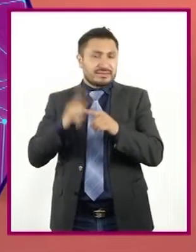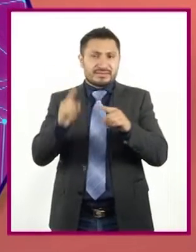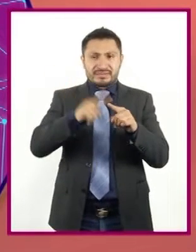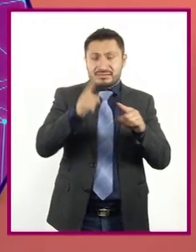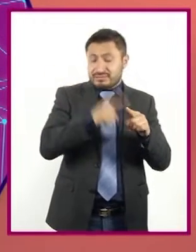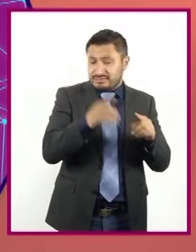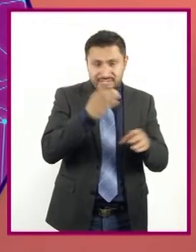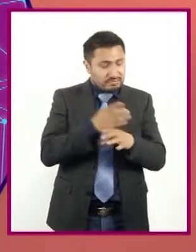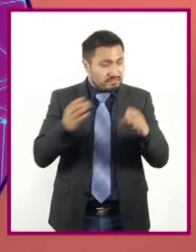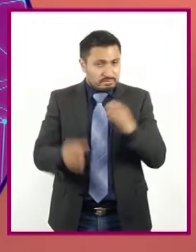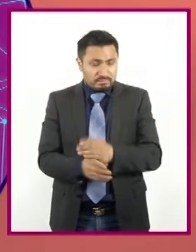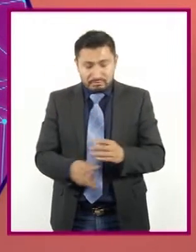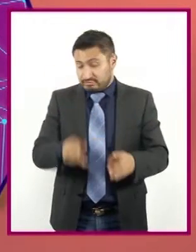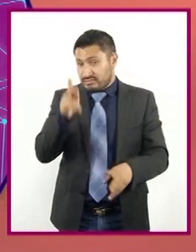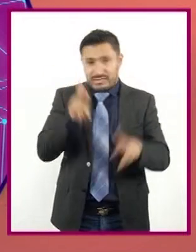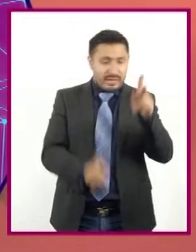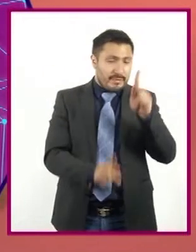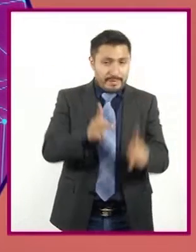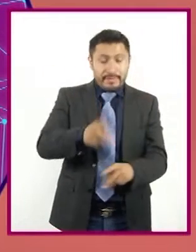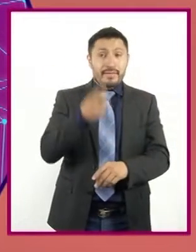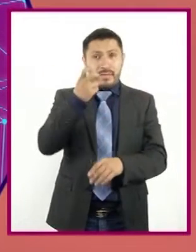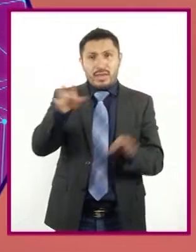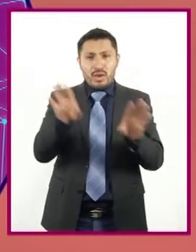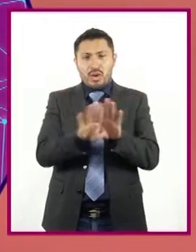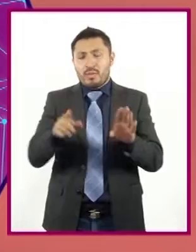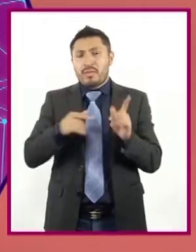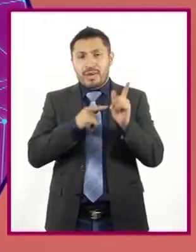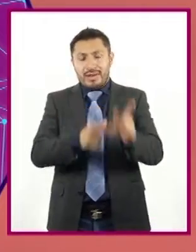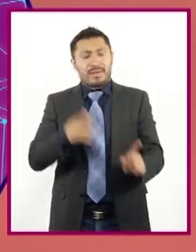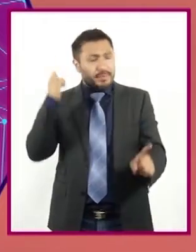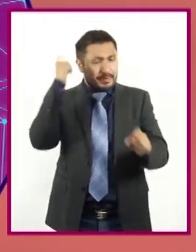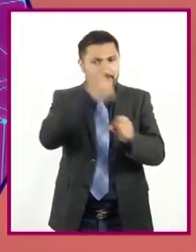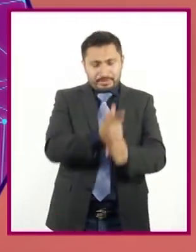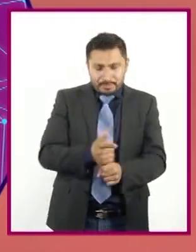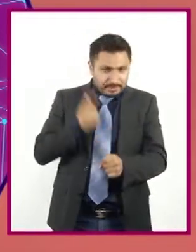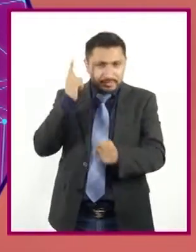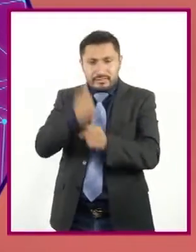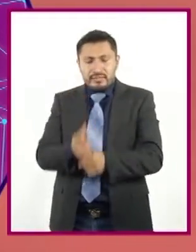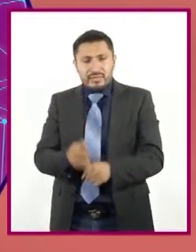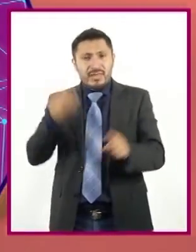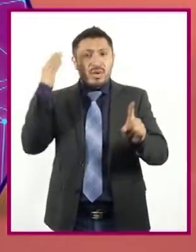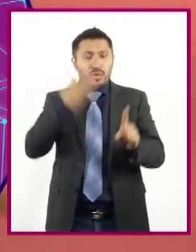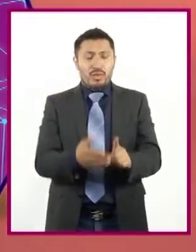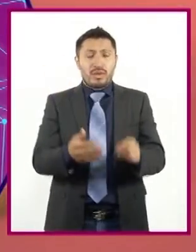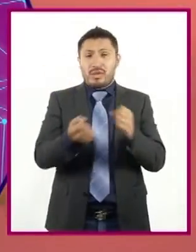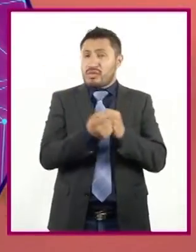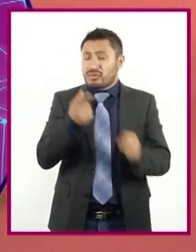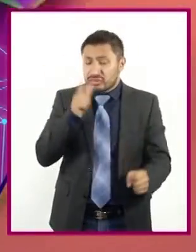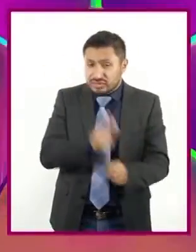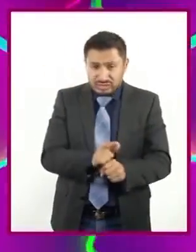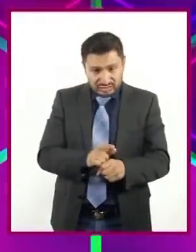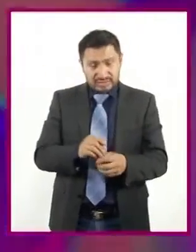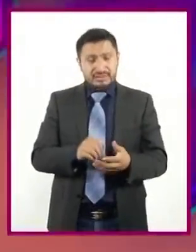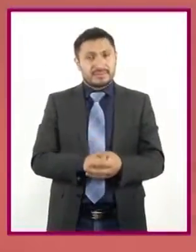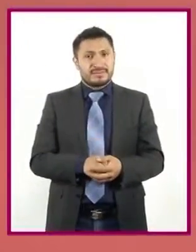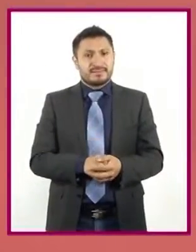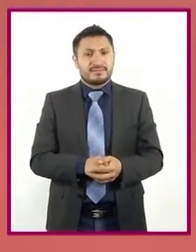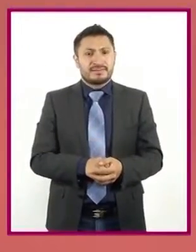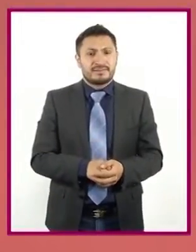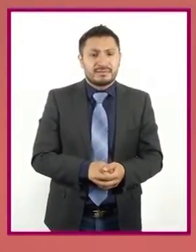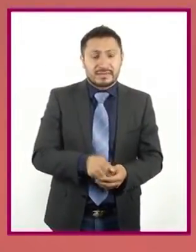Esto como parte del proceso que se sigue al identificar propósitos sociales de refranes, dichos y pregones.